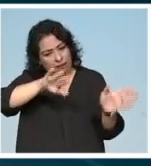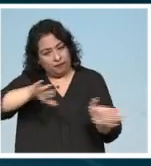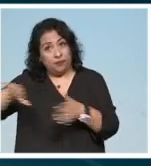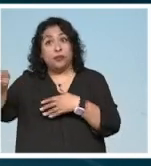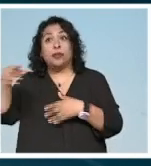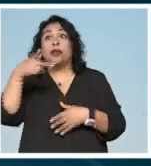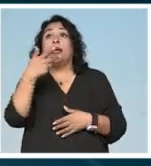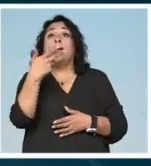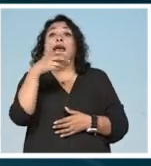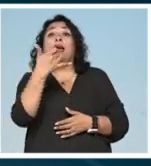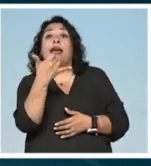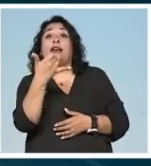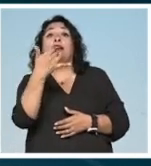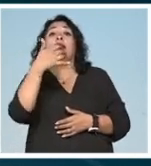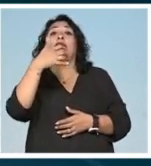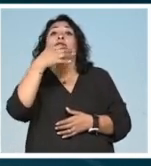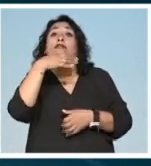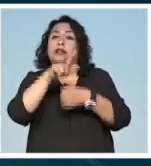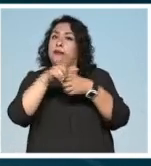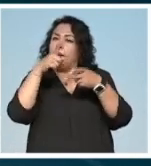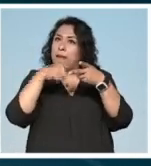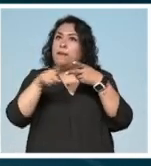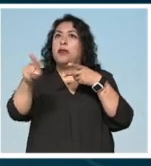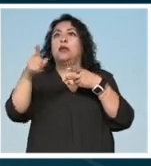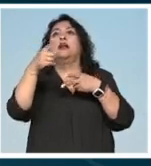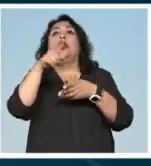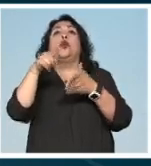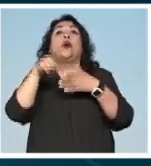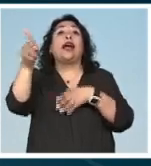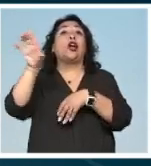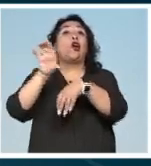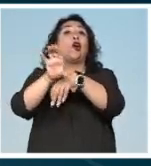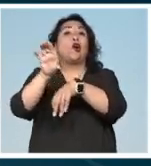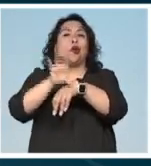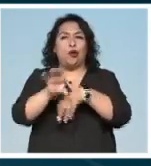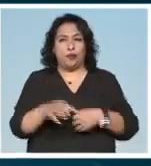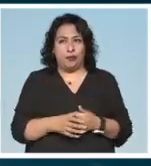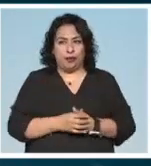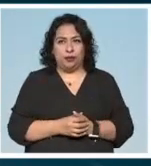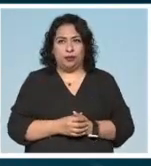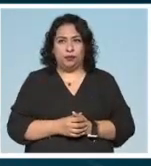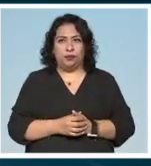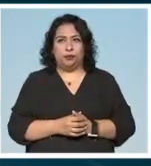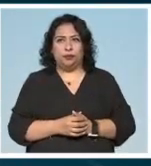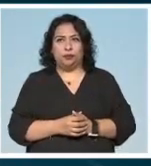G Festival inicia el año con una rica oferta en tierras colombianas.